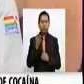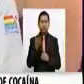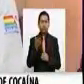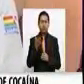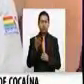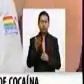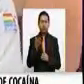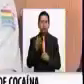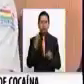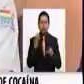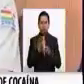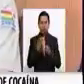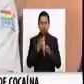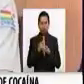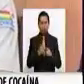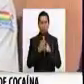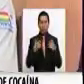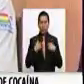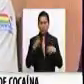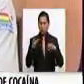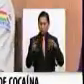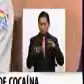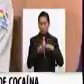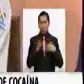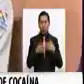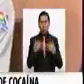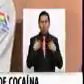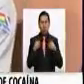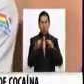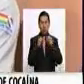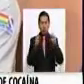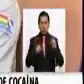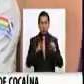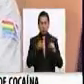tractocamión donde tiene todo el sistema de